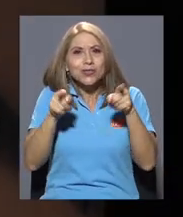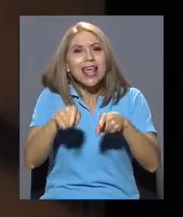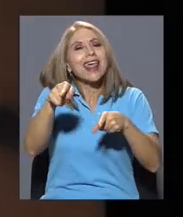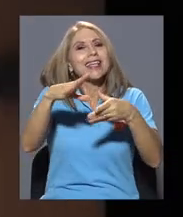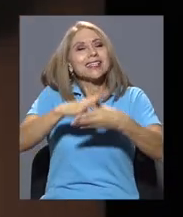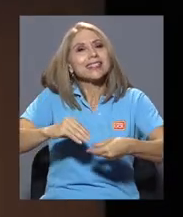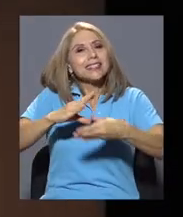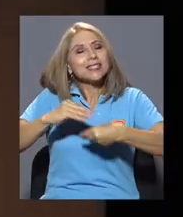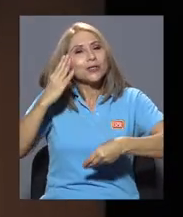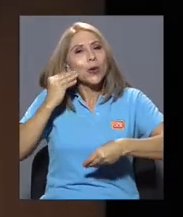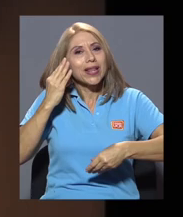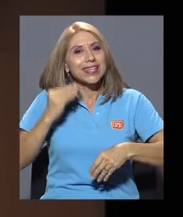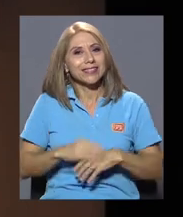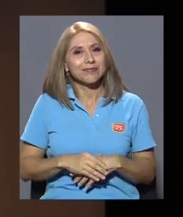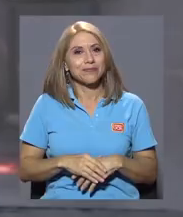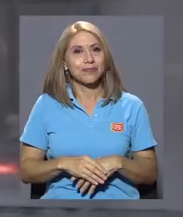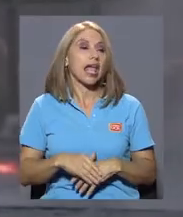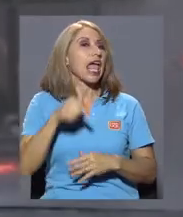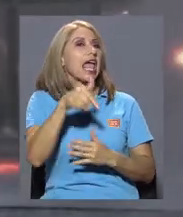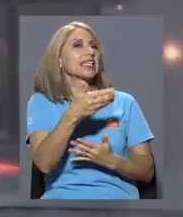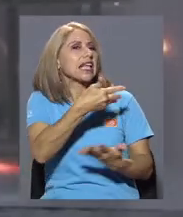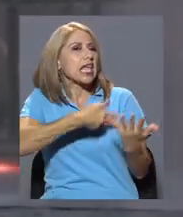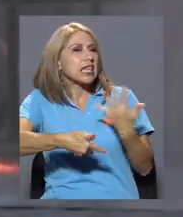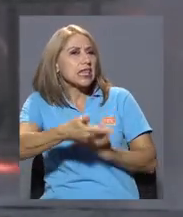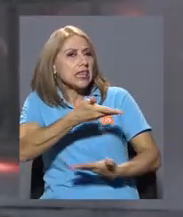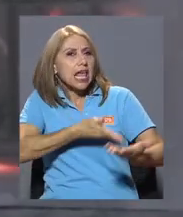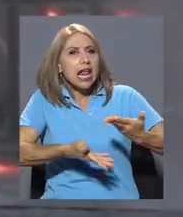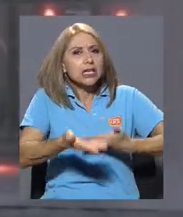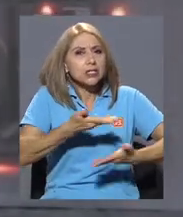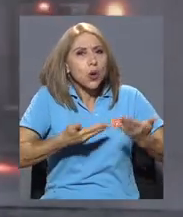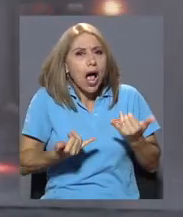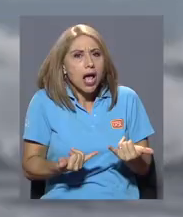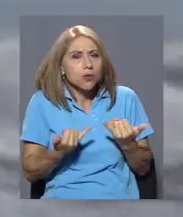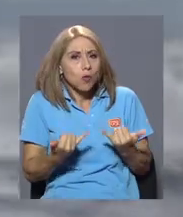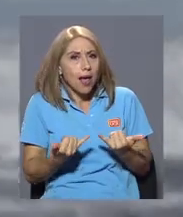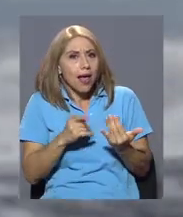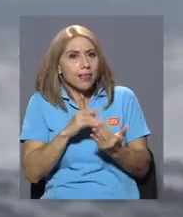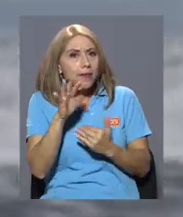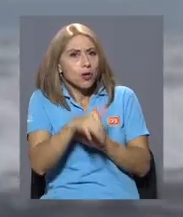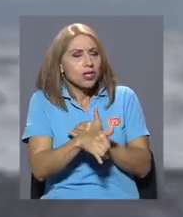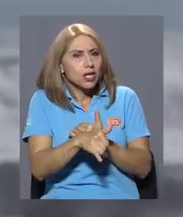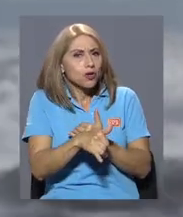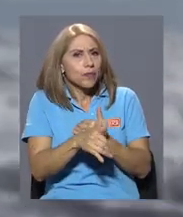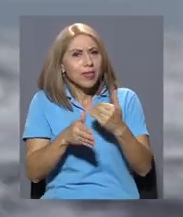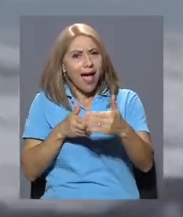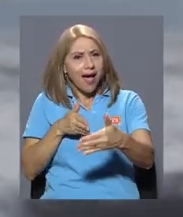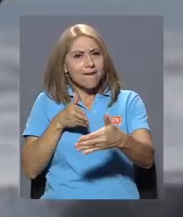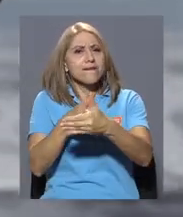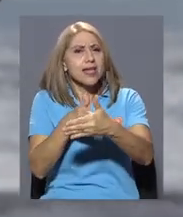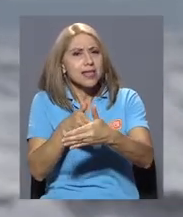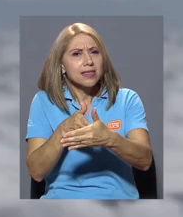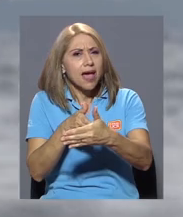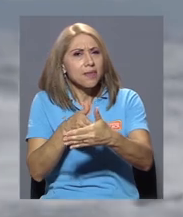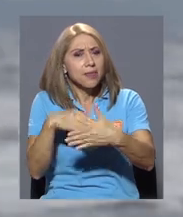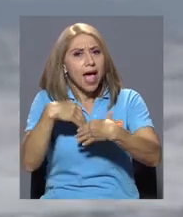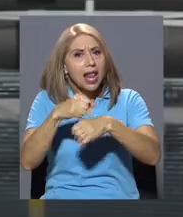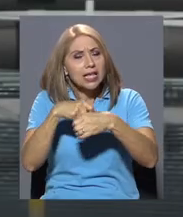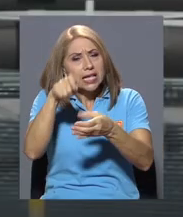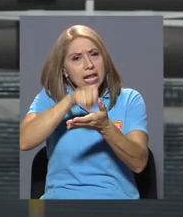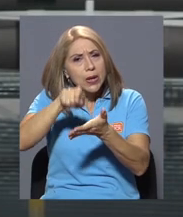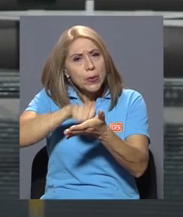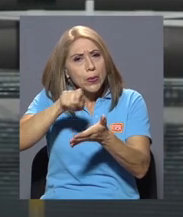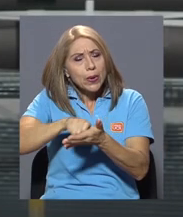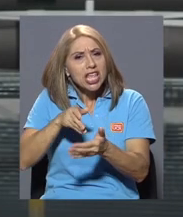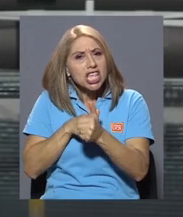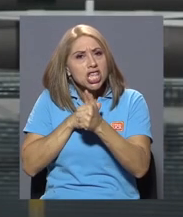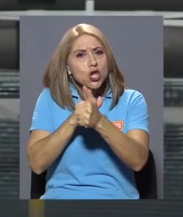esas historias de bran cuánto afecta esa interacción actual o potencial que se pueda del proyecto a la hora de crear el guión o